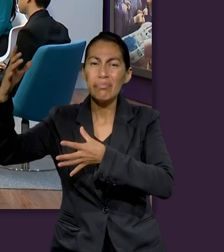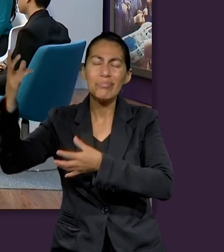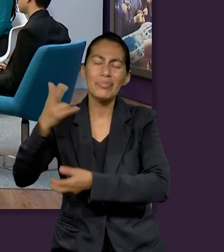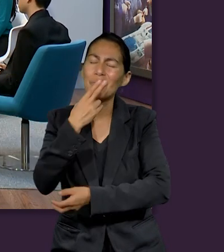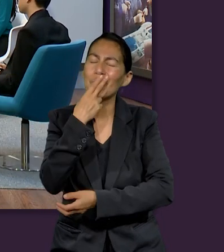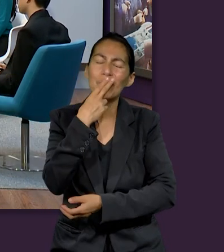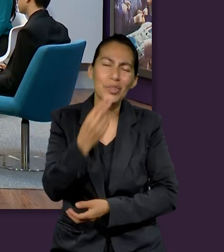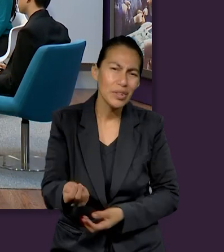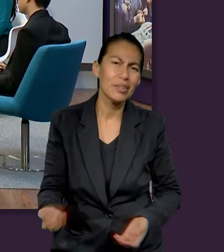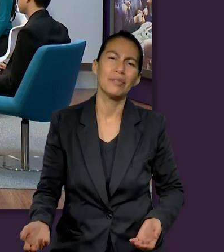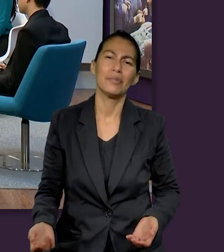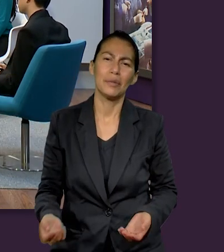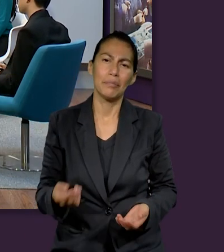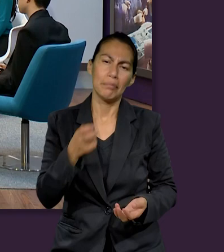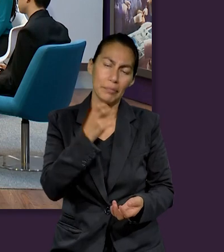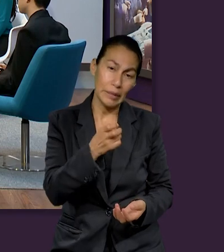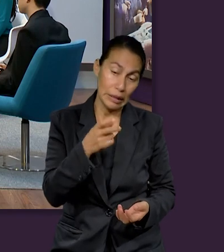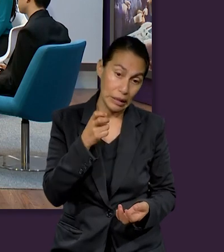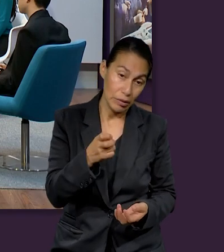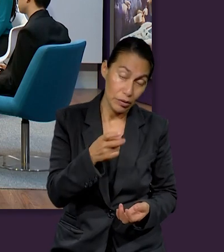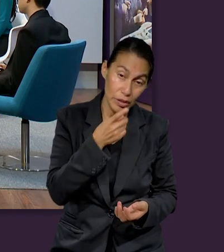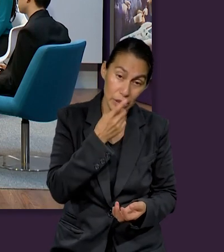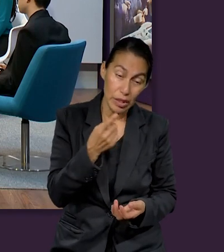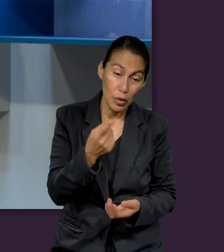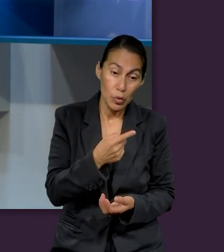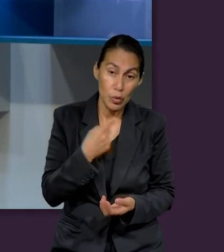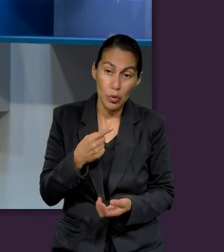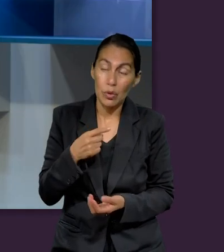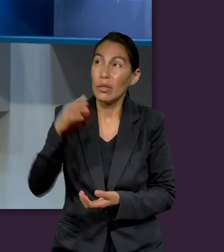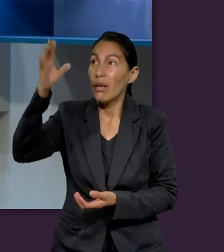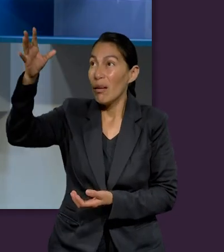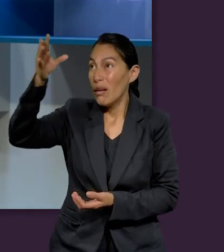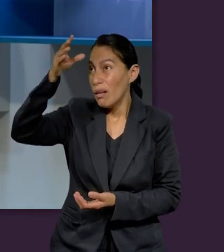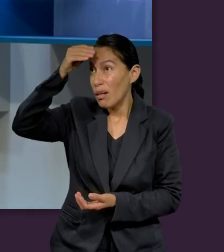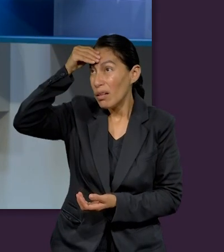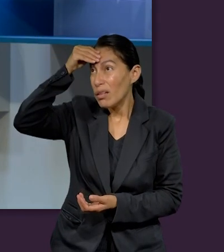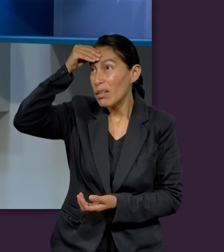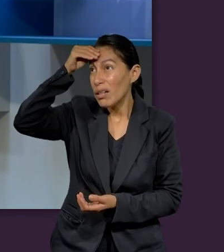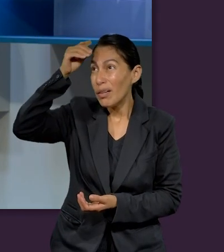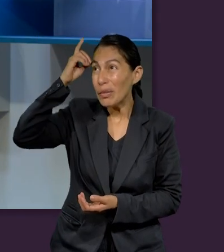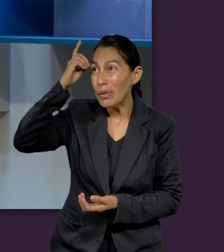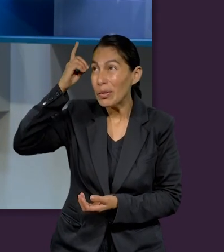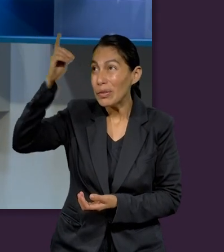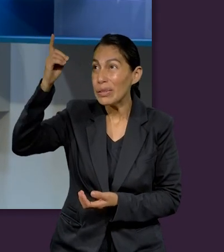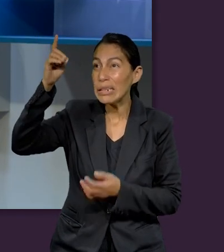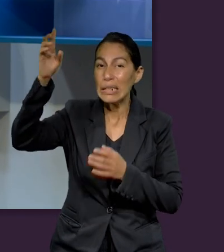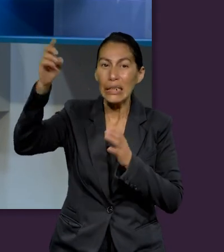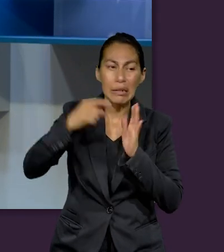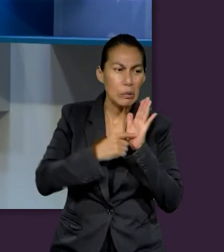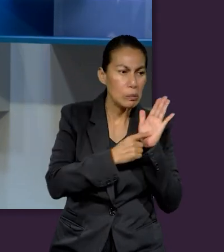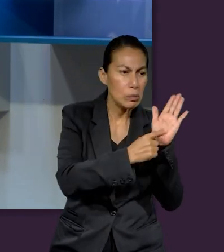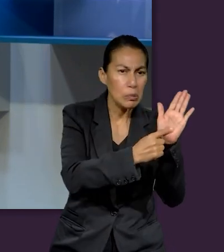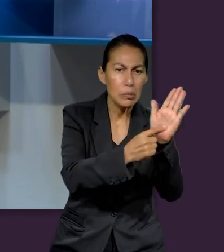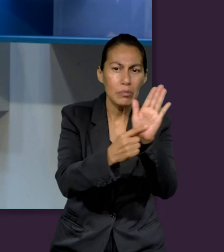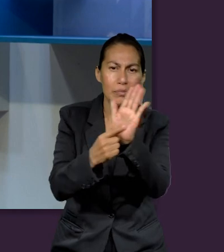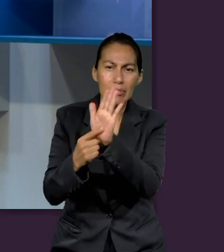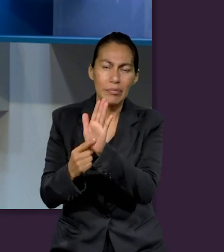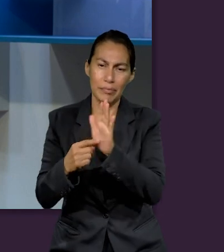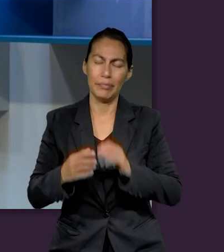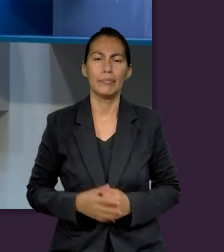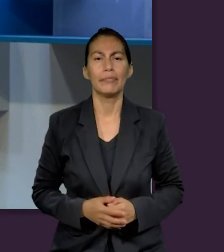en esta última parte de la lesión nos viene hablando del legado espiritual y yo les voy a hacer una pregunta a ustedes